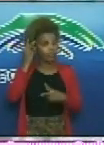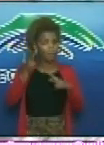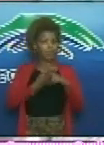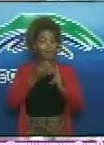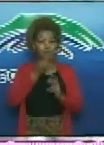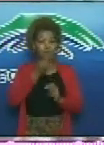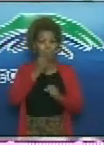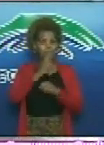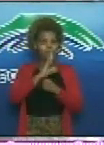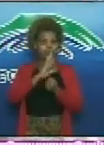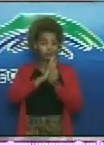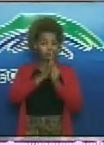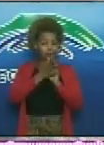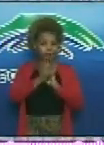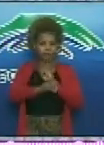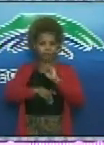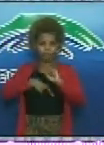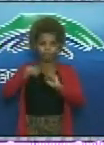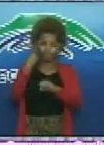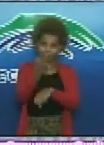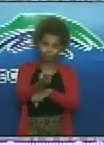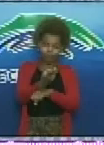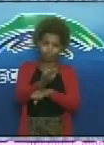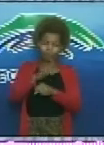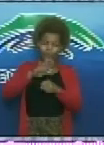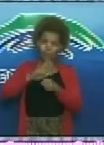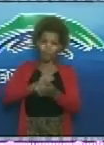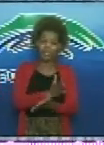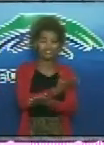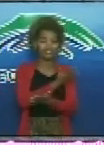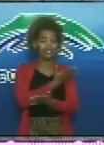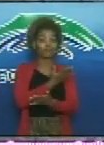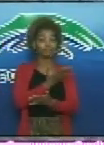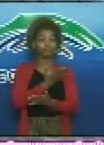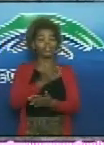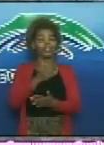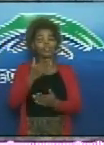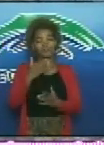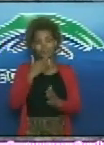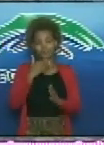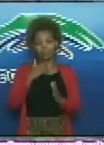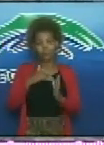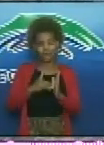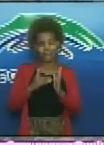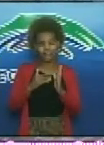pesadilla. Jorge Pérez y Lisania Hidalgo, Sistema Informativo de la Televisión Cubana.